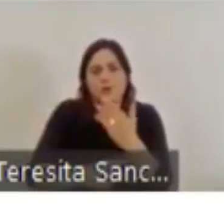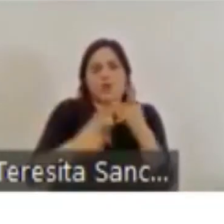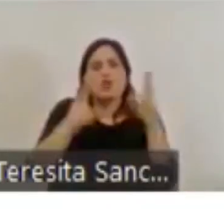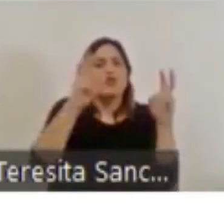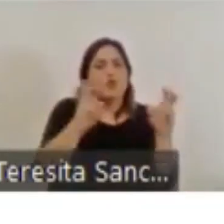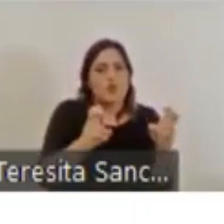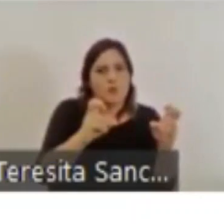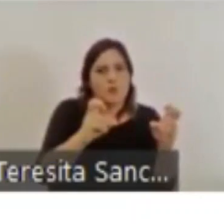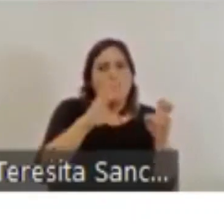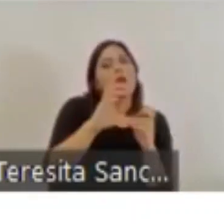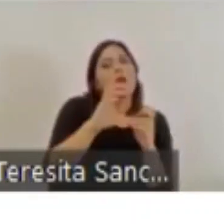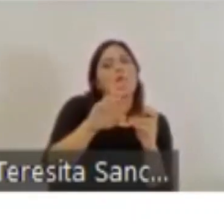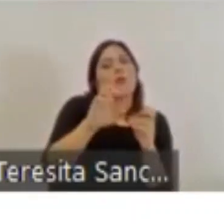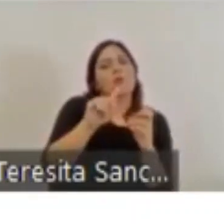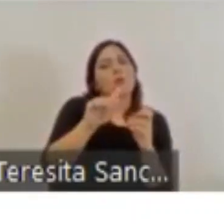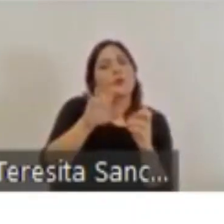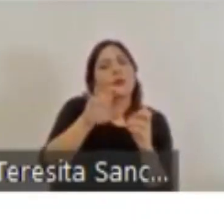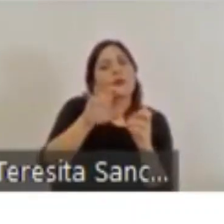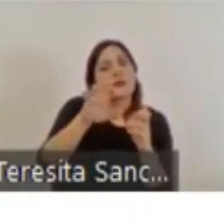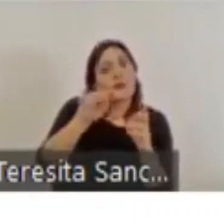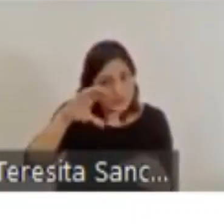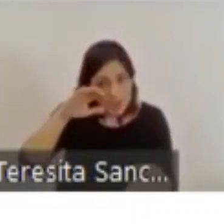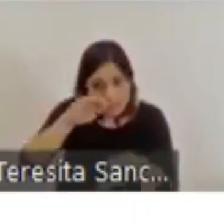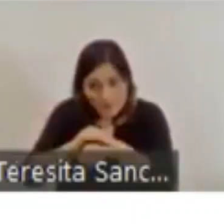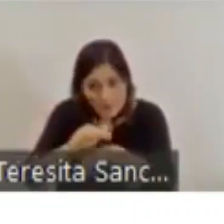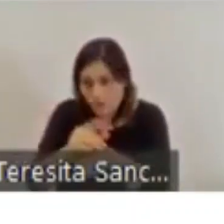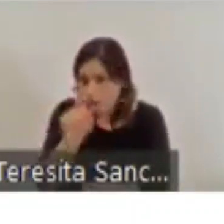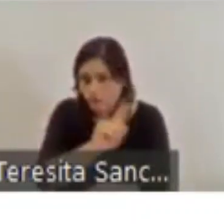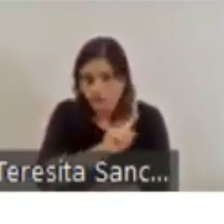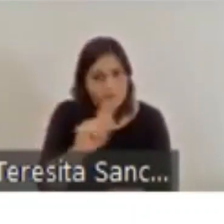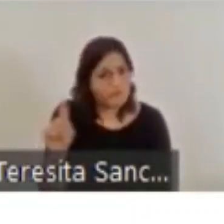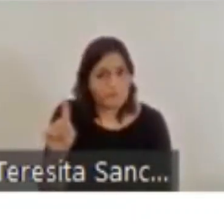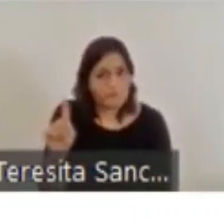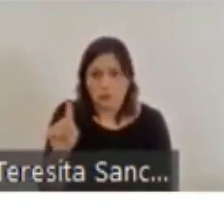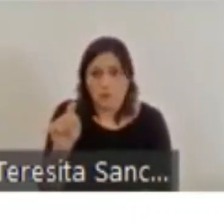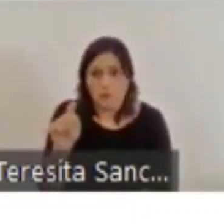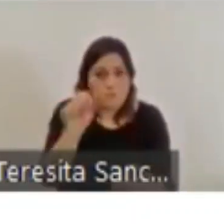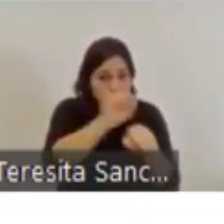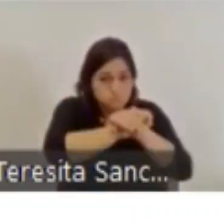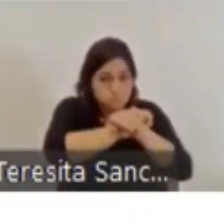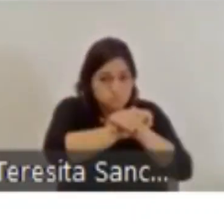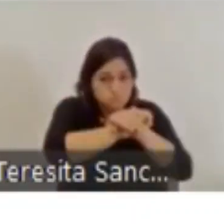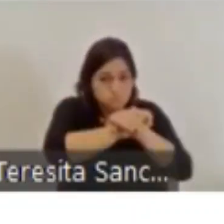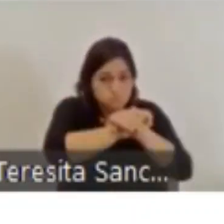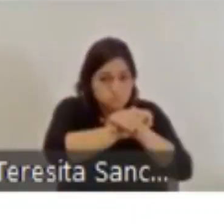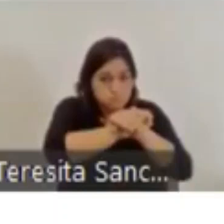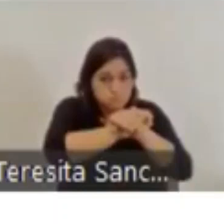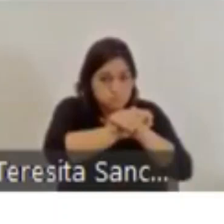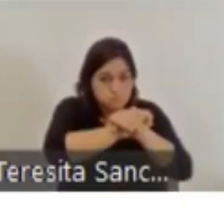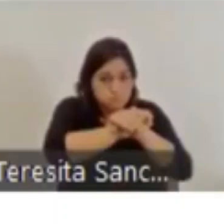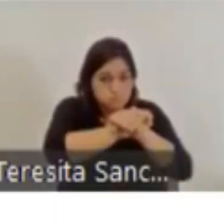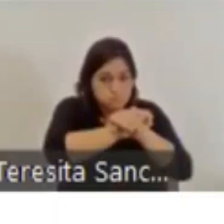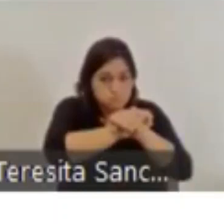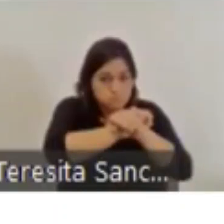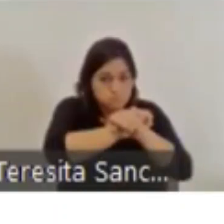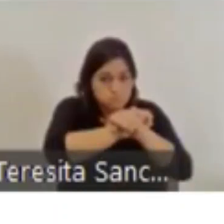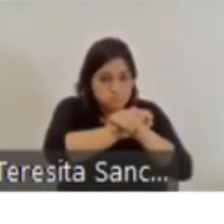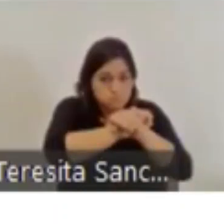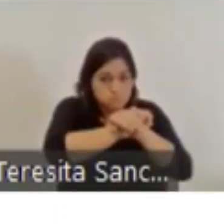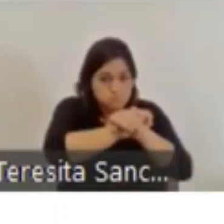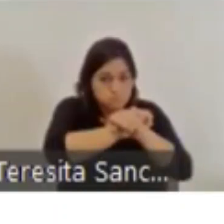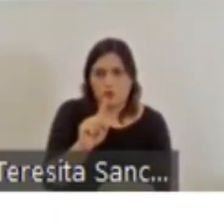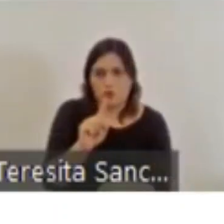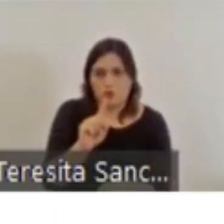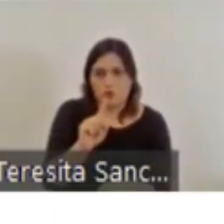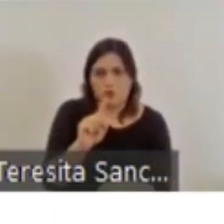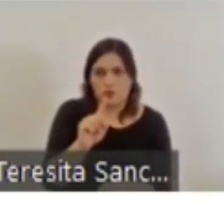Cuates, en donde la coordinación de capacitación va a las escuelas y a tratar